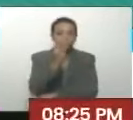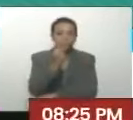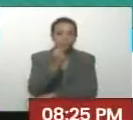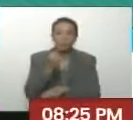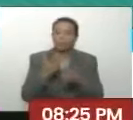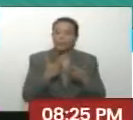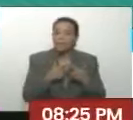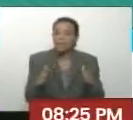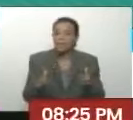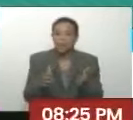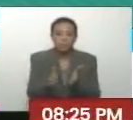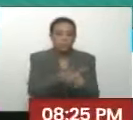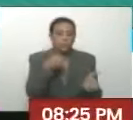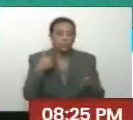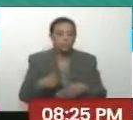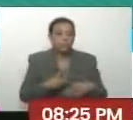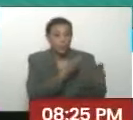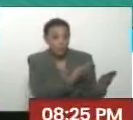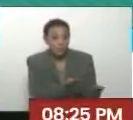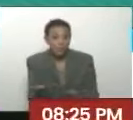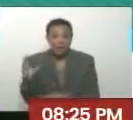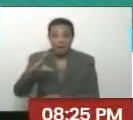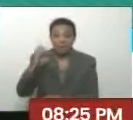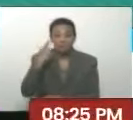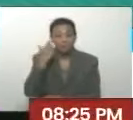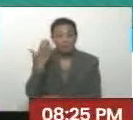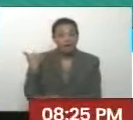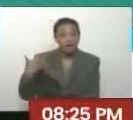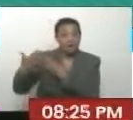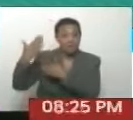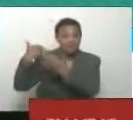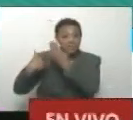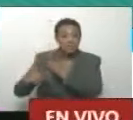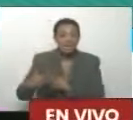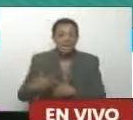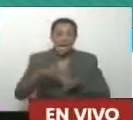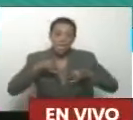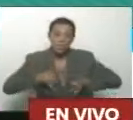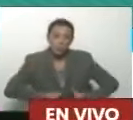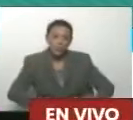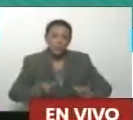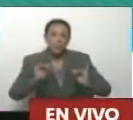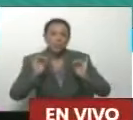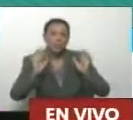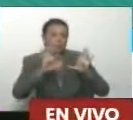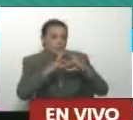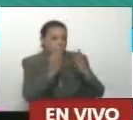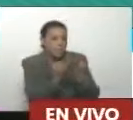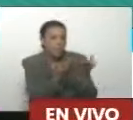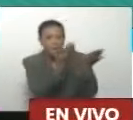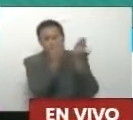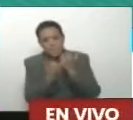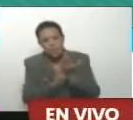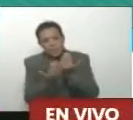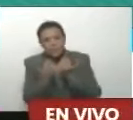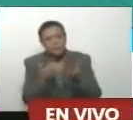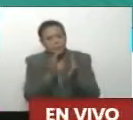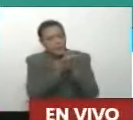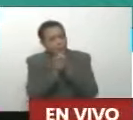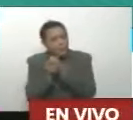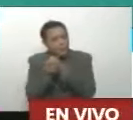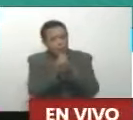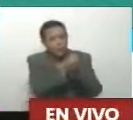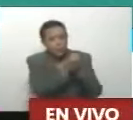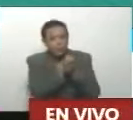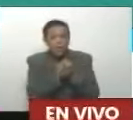recibí aquí en Caracas en varias oportunidades, a su hijo, a sus hijos, a sus familiares, a todos